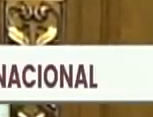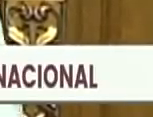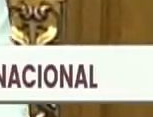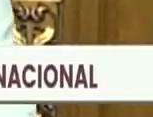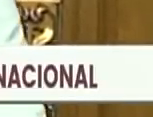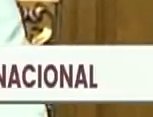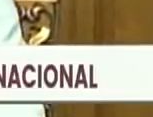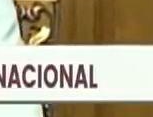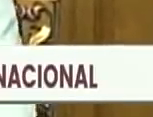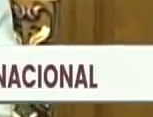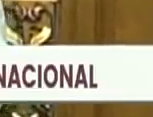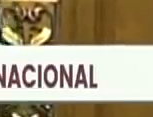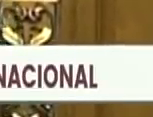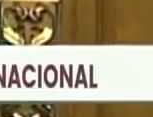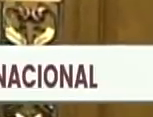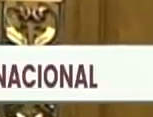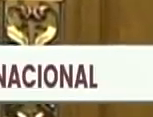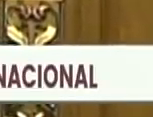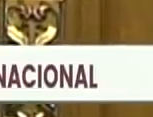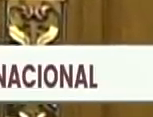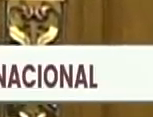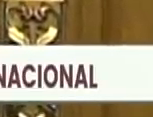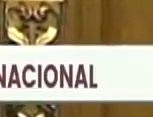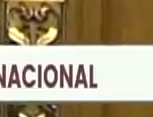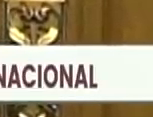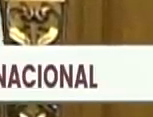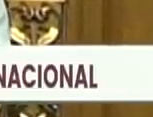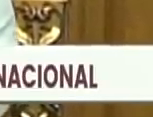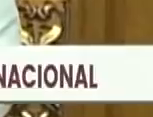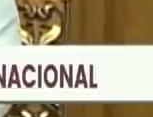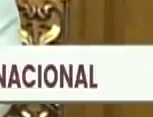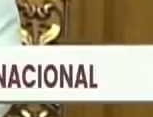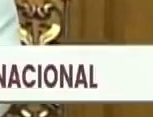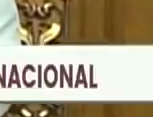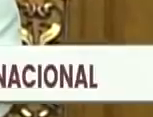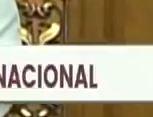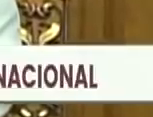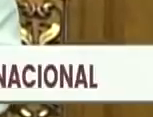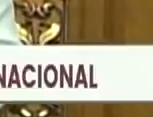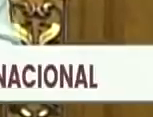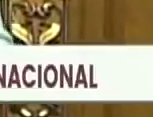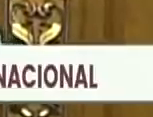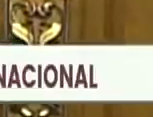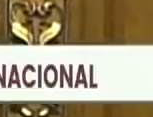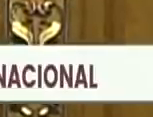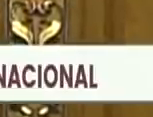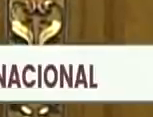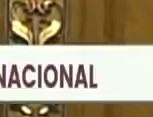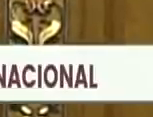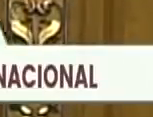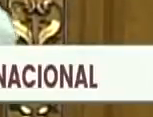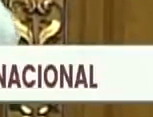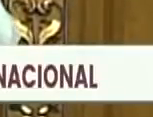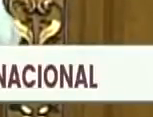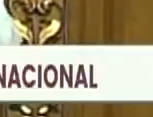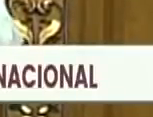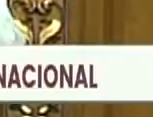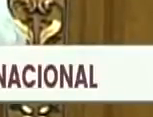el proyecto de ley de endeudamiento para el mismo periodo